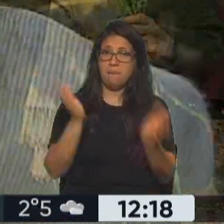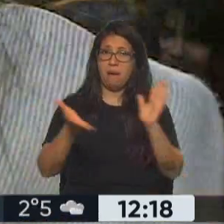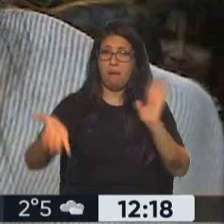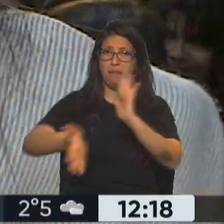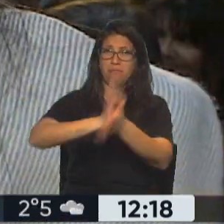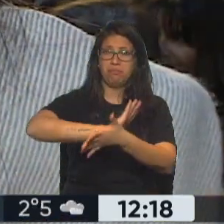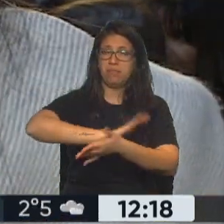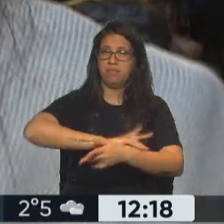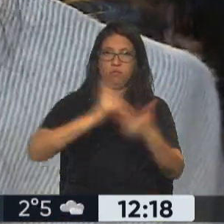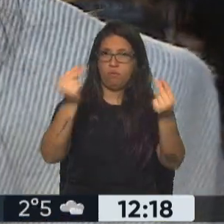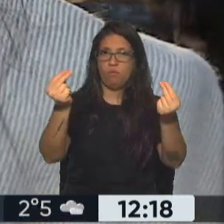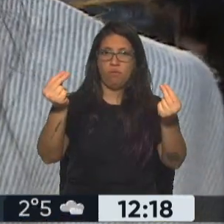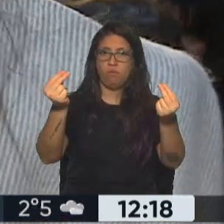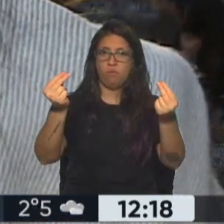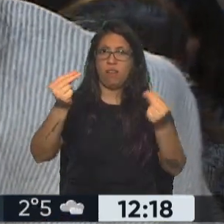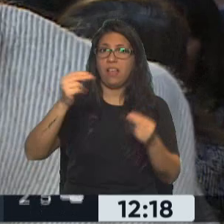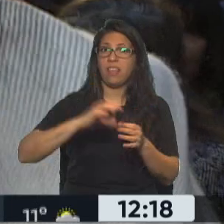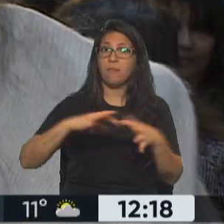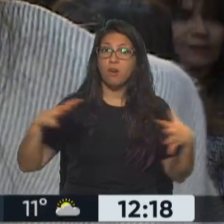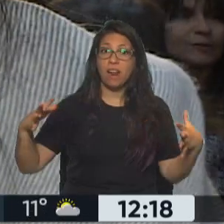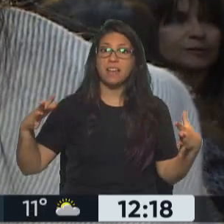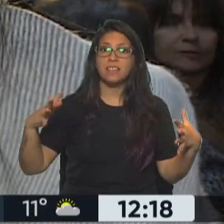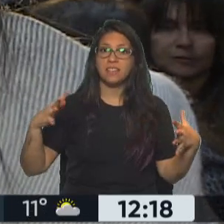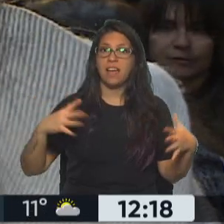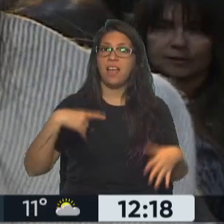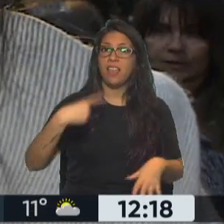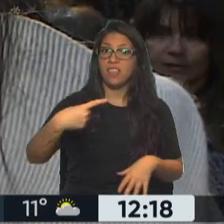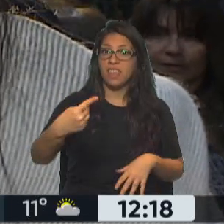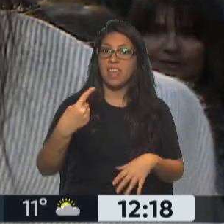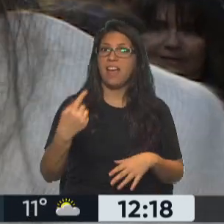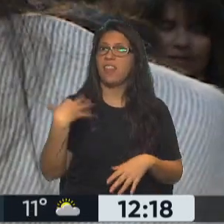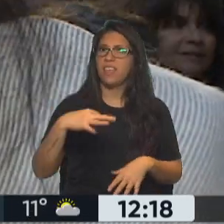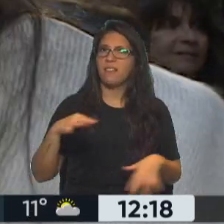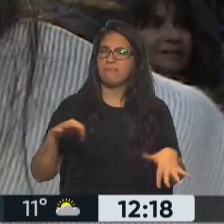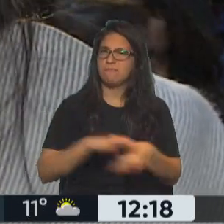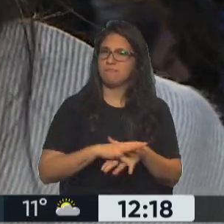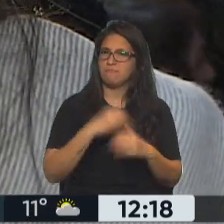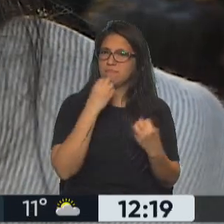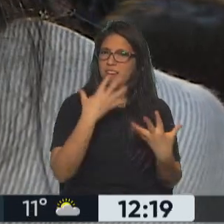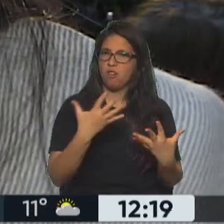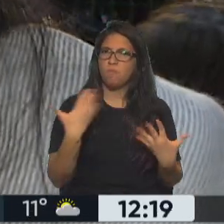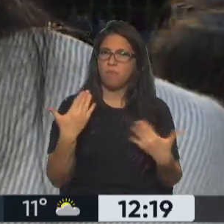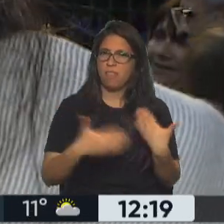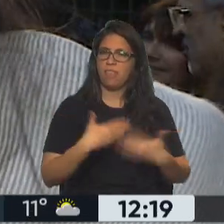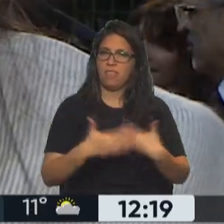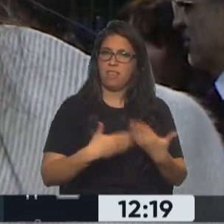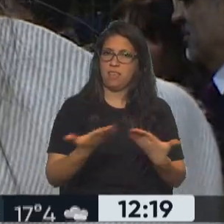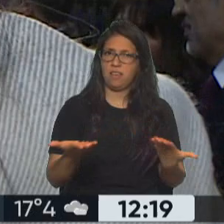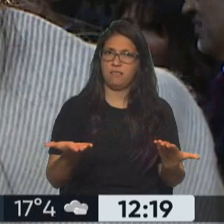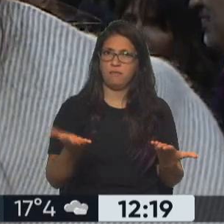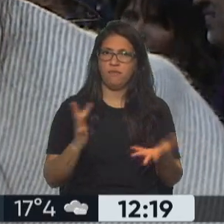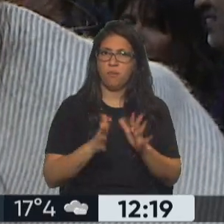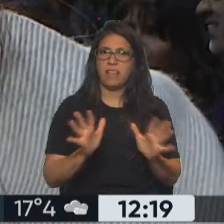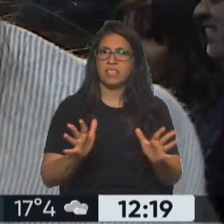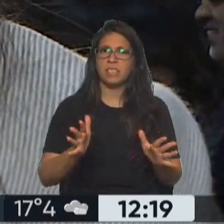querer exterminar al otro y donde la democracia, que cada día requiere ser más perfeccionada, también se puede perfeccionar desde esta convicción,